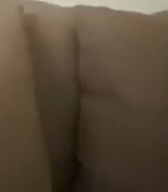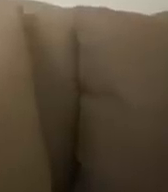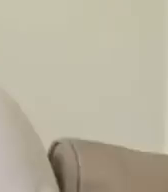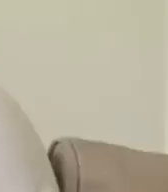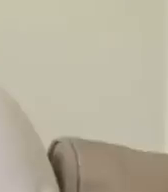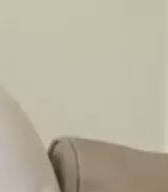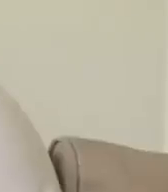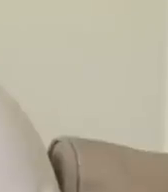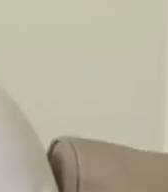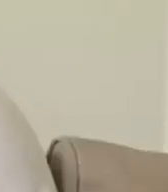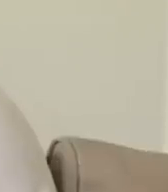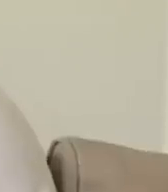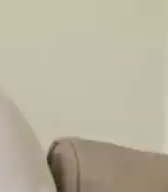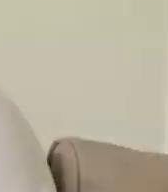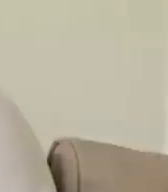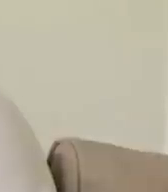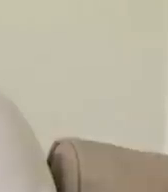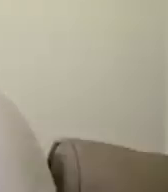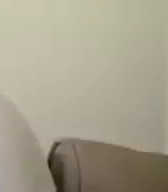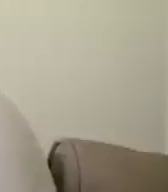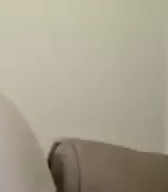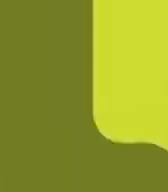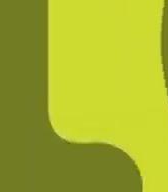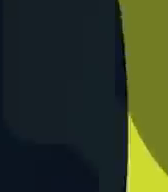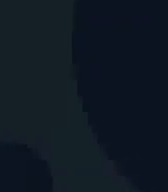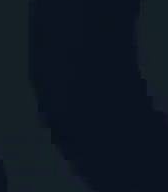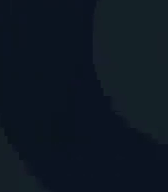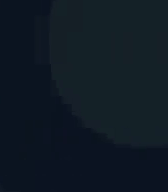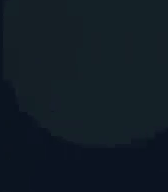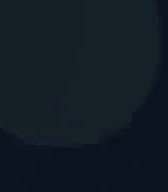la paz. Tu amigo Saúl El Canelo Álvarez.